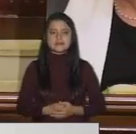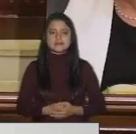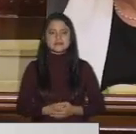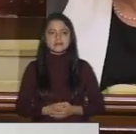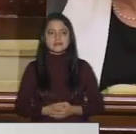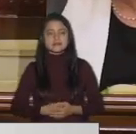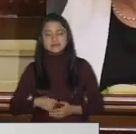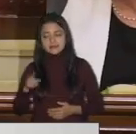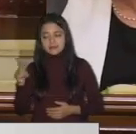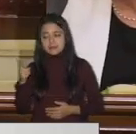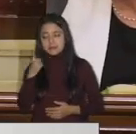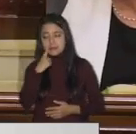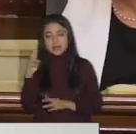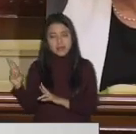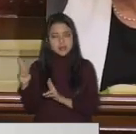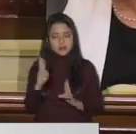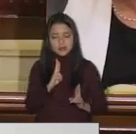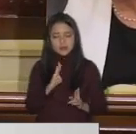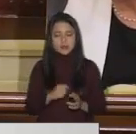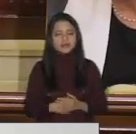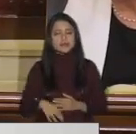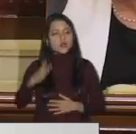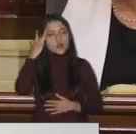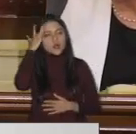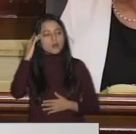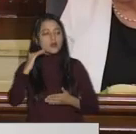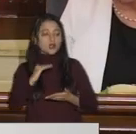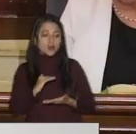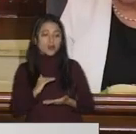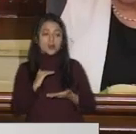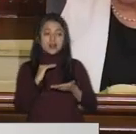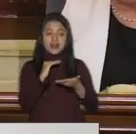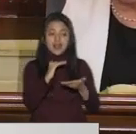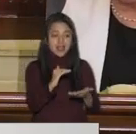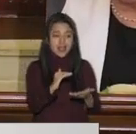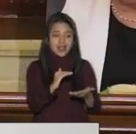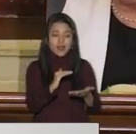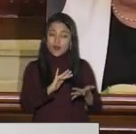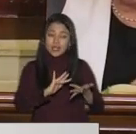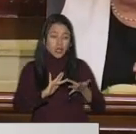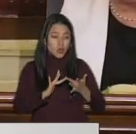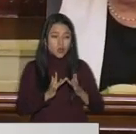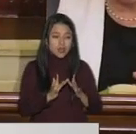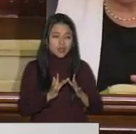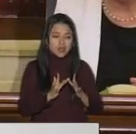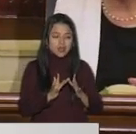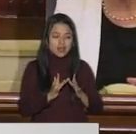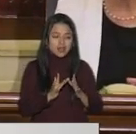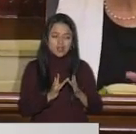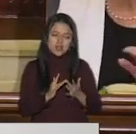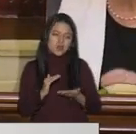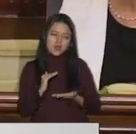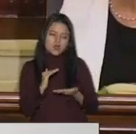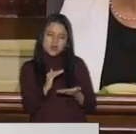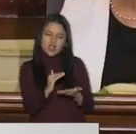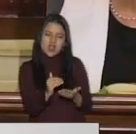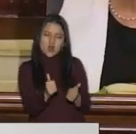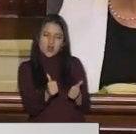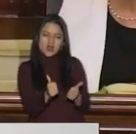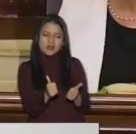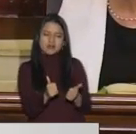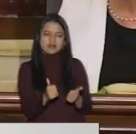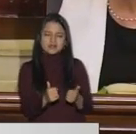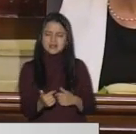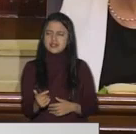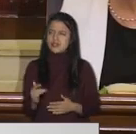me respondió, porque un regalo que no duele no es un buen regalo. Esa frase me